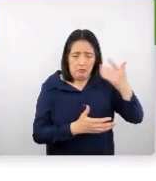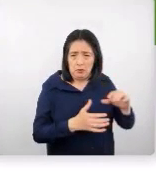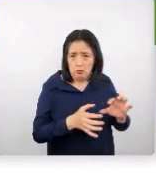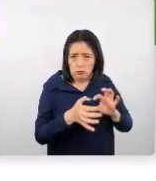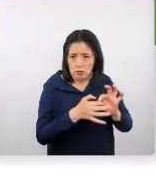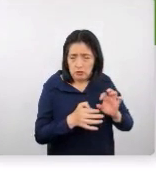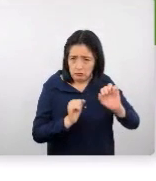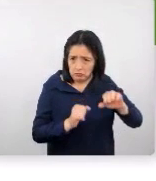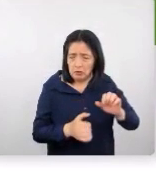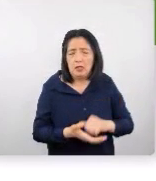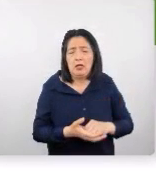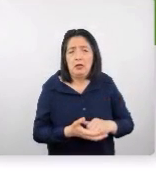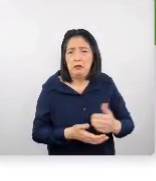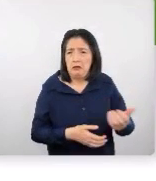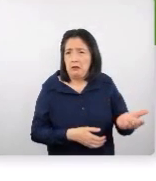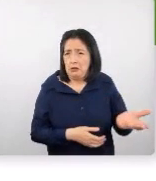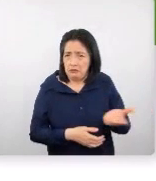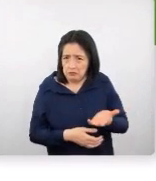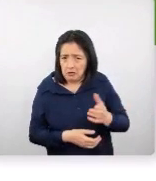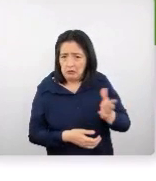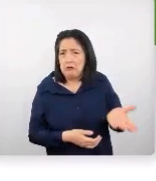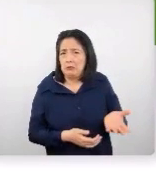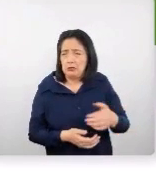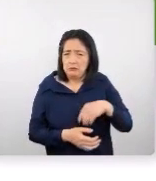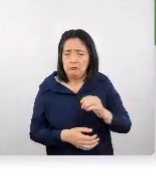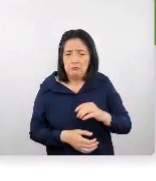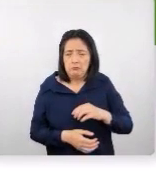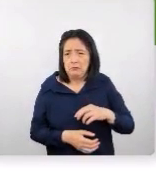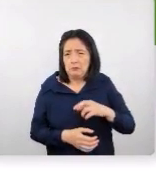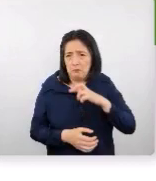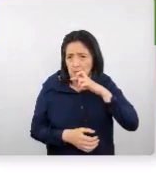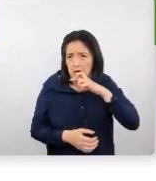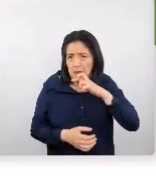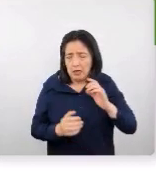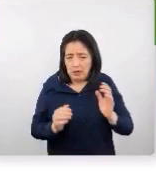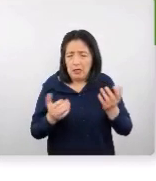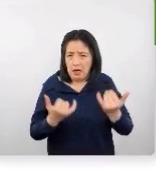recibido al actual Papa. Entonces